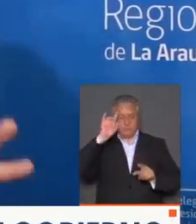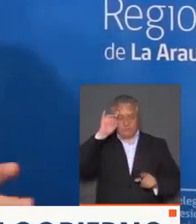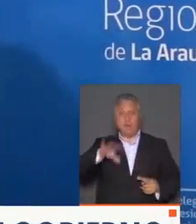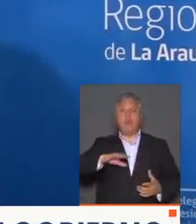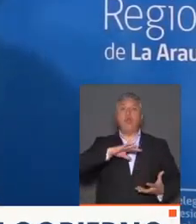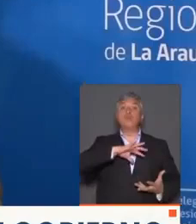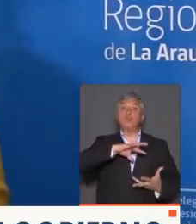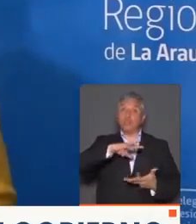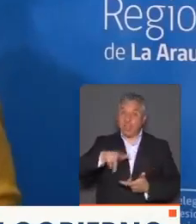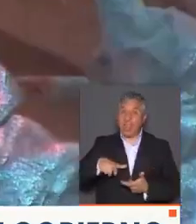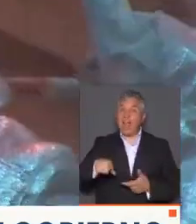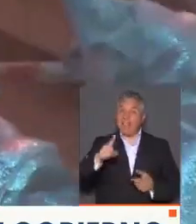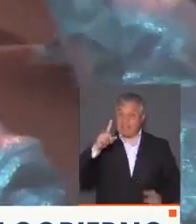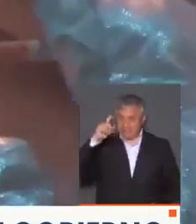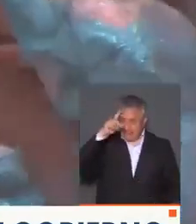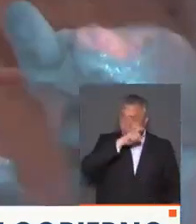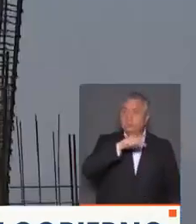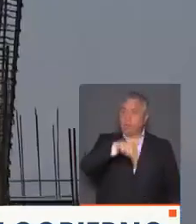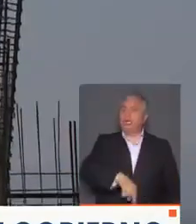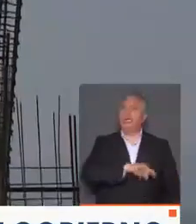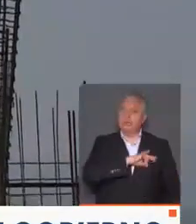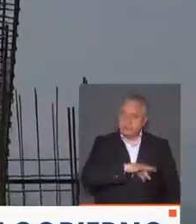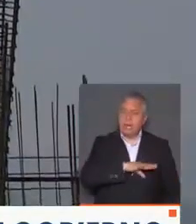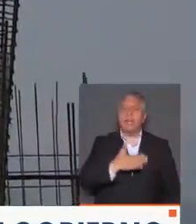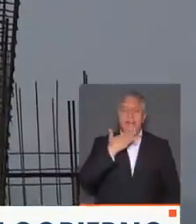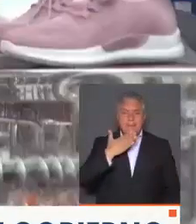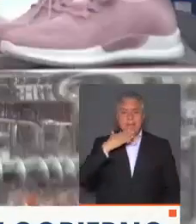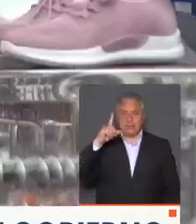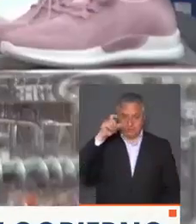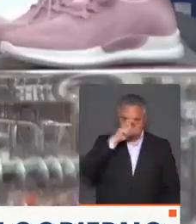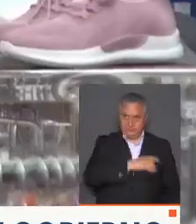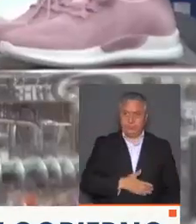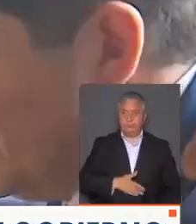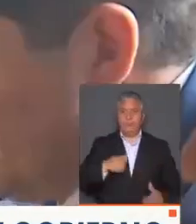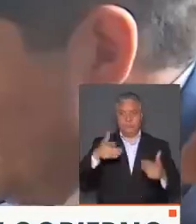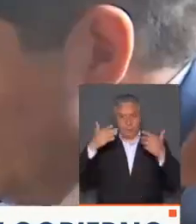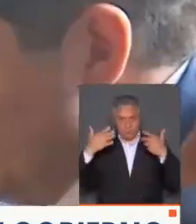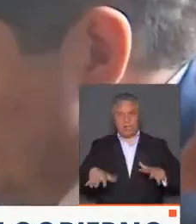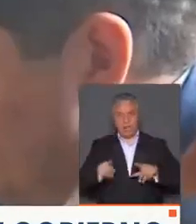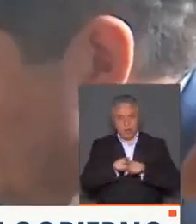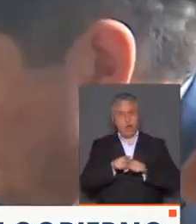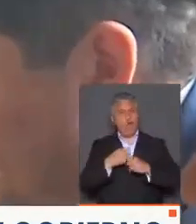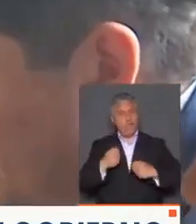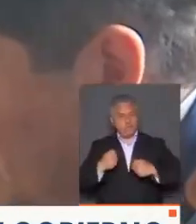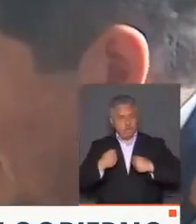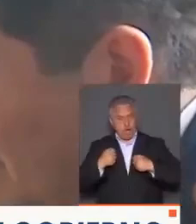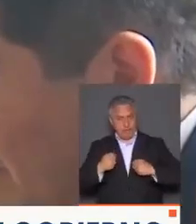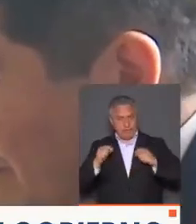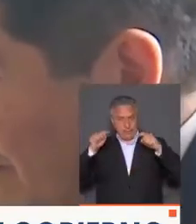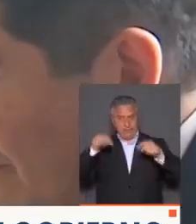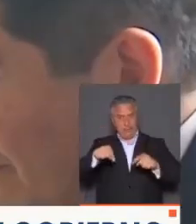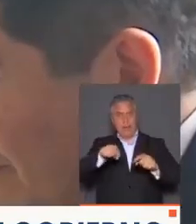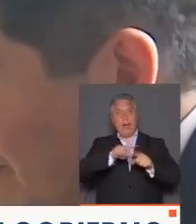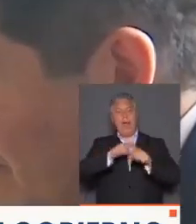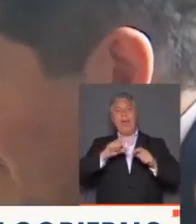a ser complejo y en Chile también datos y proyecciones económicas que se instalan con fuerza en el centro de la agenda política